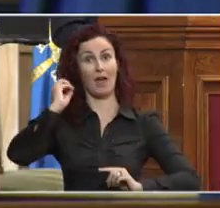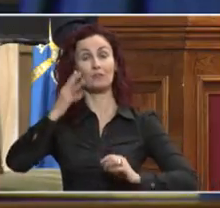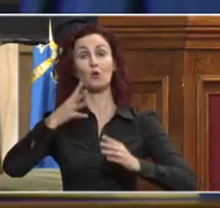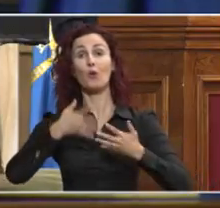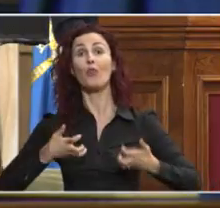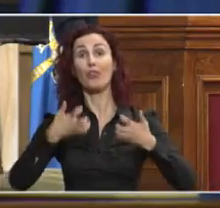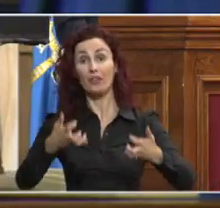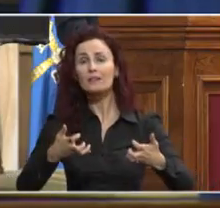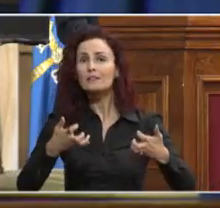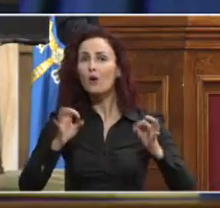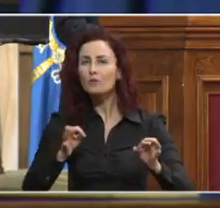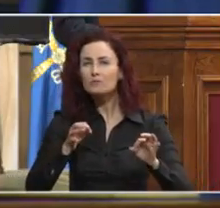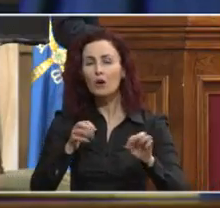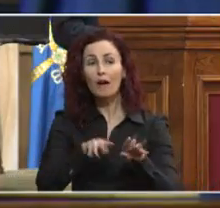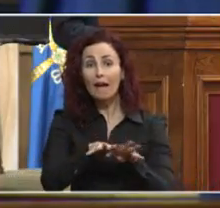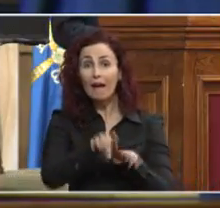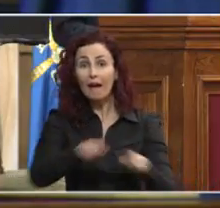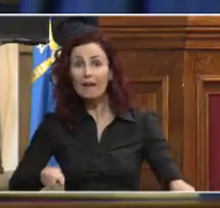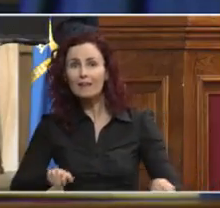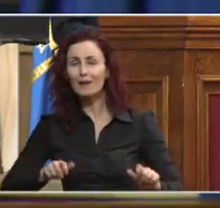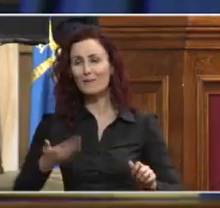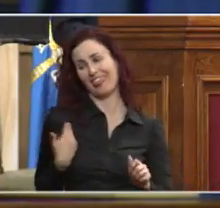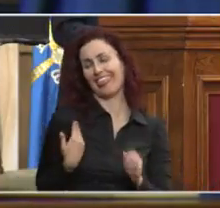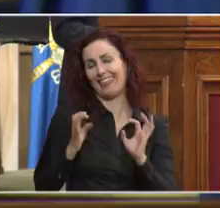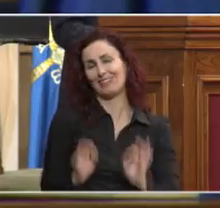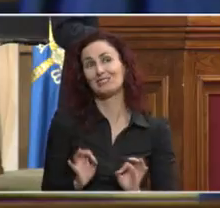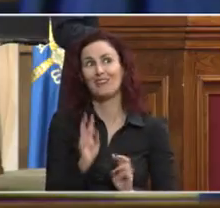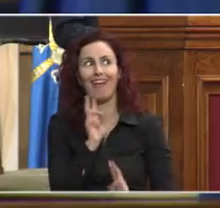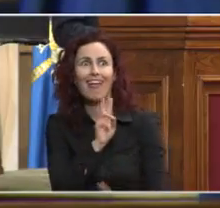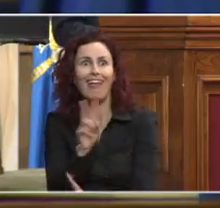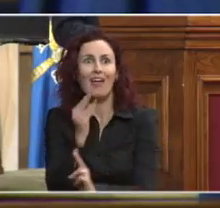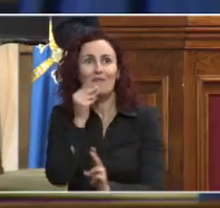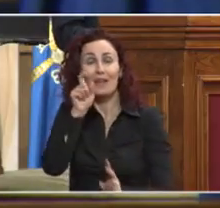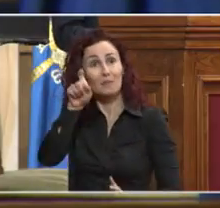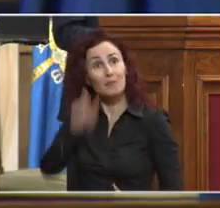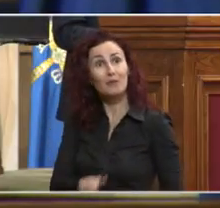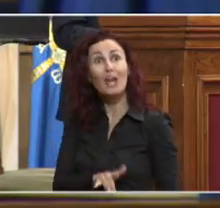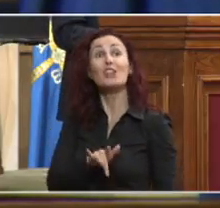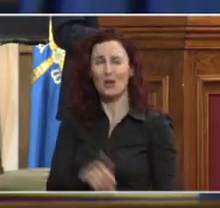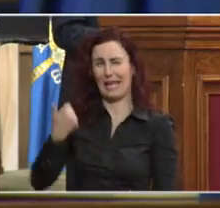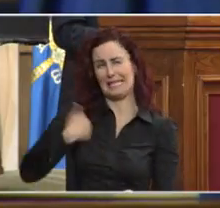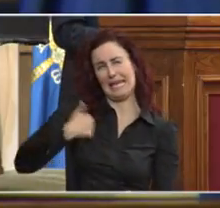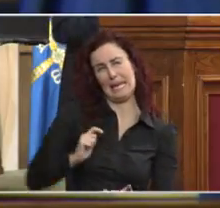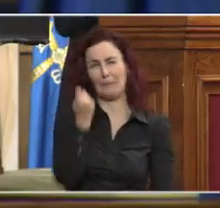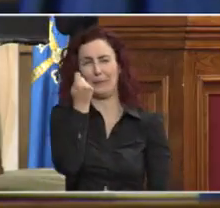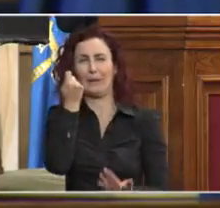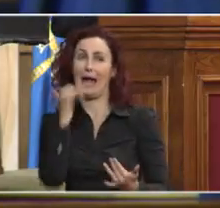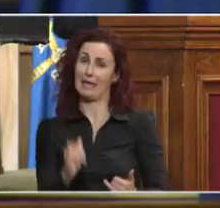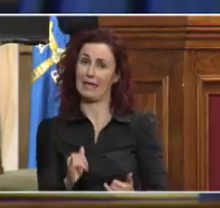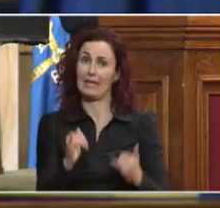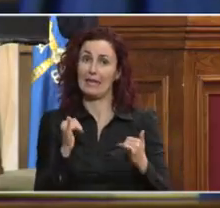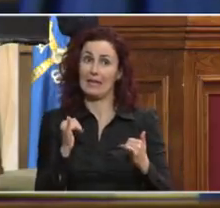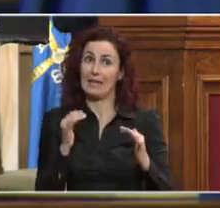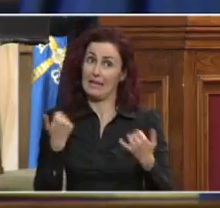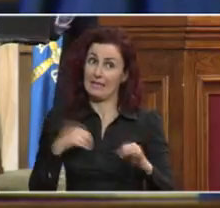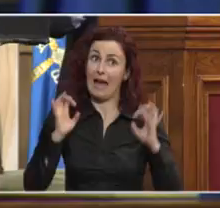Cito. Los críticos recién comenzaron a apreciar las obras de Mastropiero cuando ya era grandecito. Cuando ya